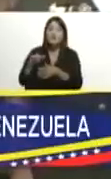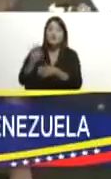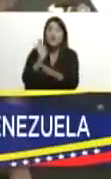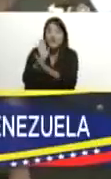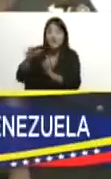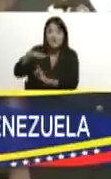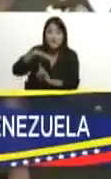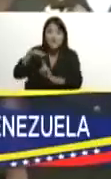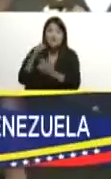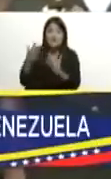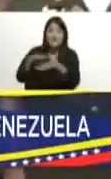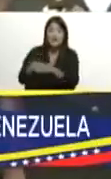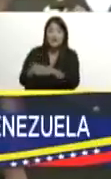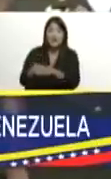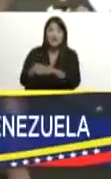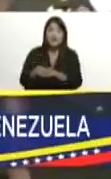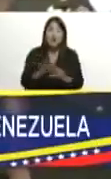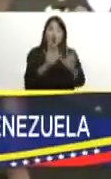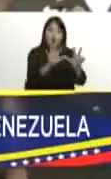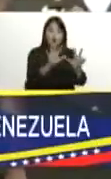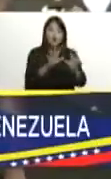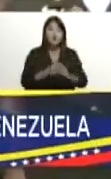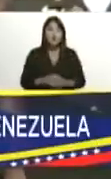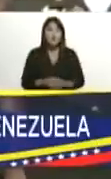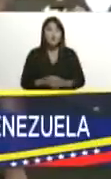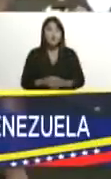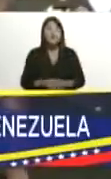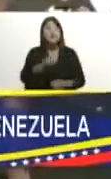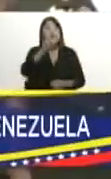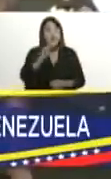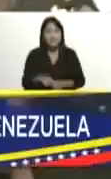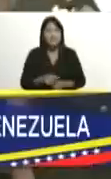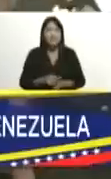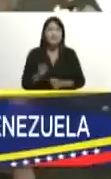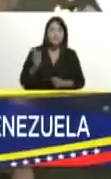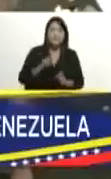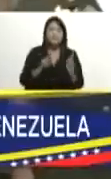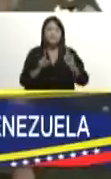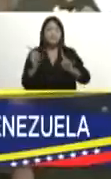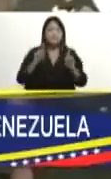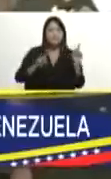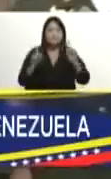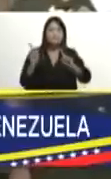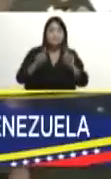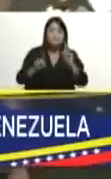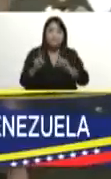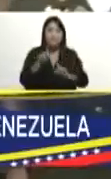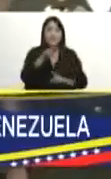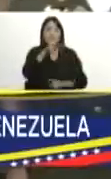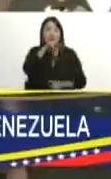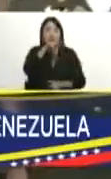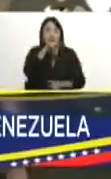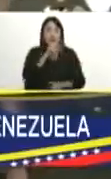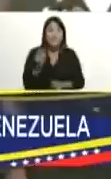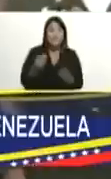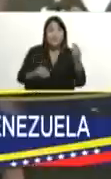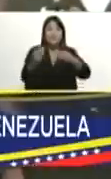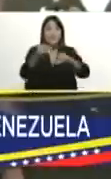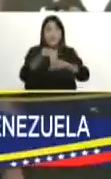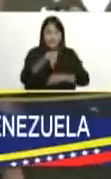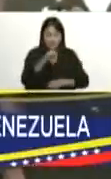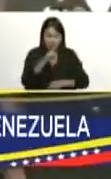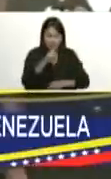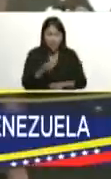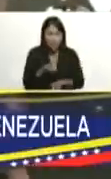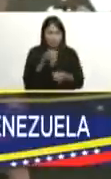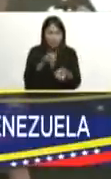regiones, generales y almirantes, van también a dirigirse al pueblo de Venezuela para complementar todo lo que estamos diciendo